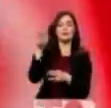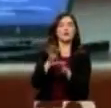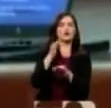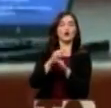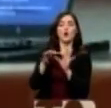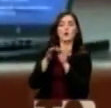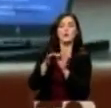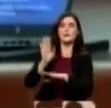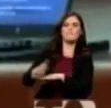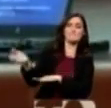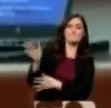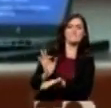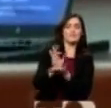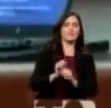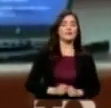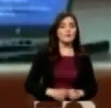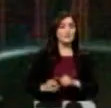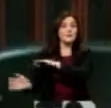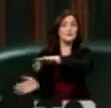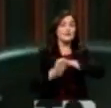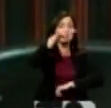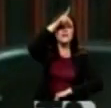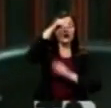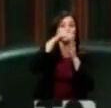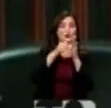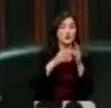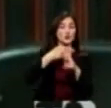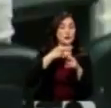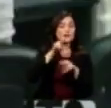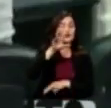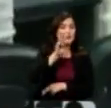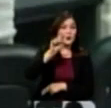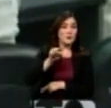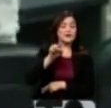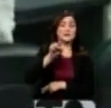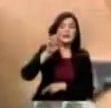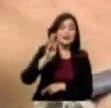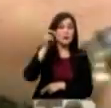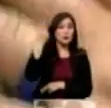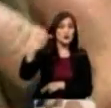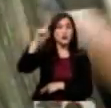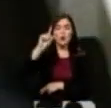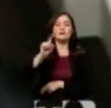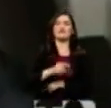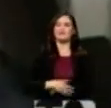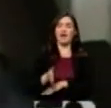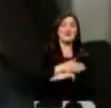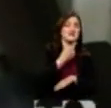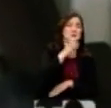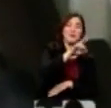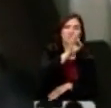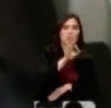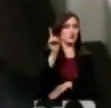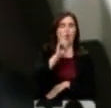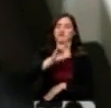otra parte en Perú donde ya se conoce la lista se determinó que serían 36,6 millones y no29 los que ode brech habría pagado en ese